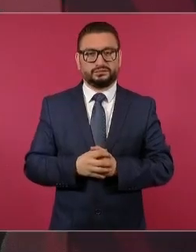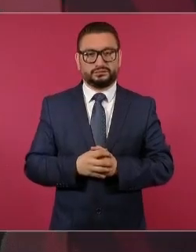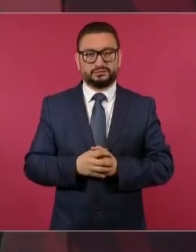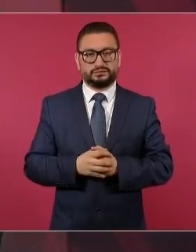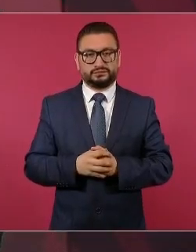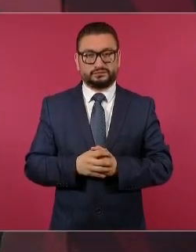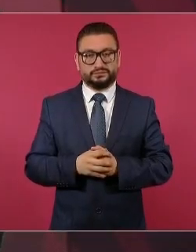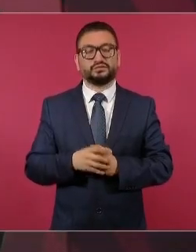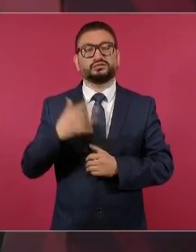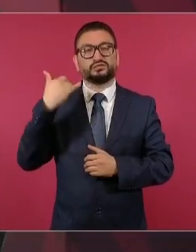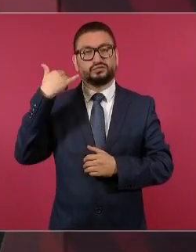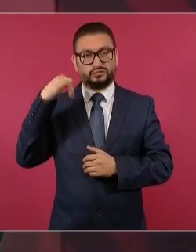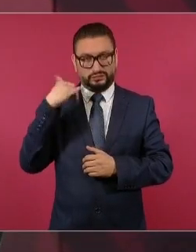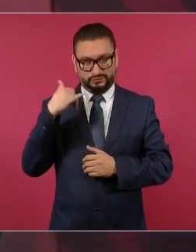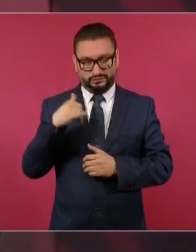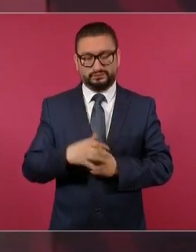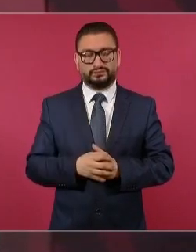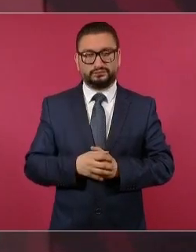es Yucatán.